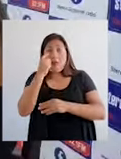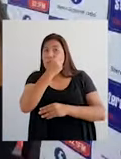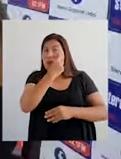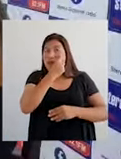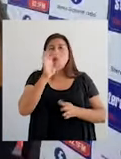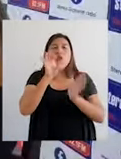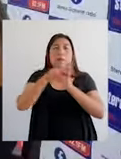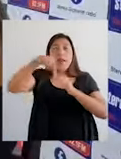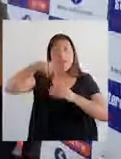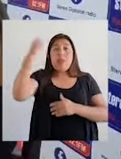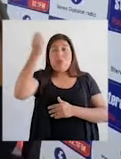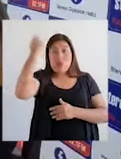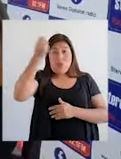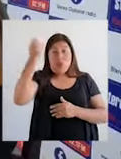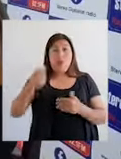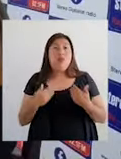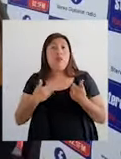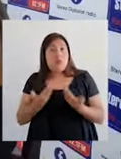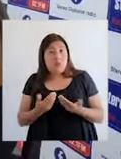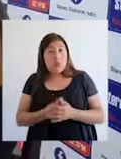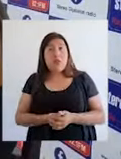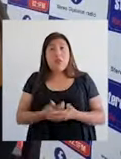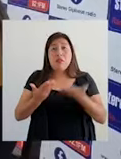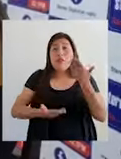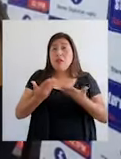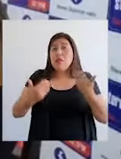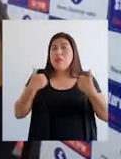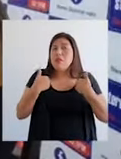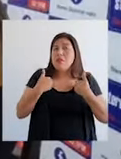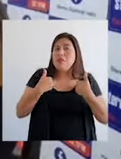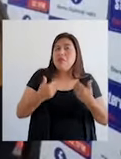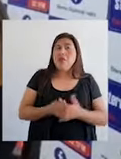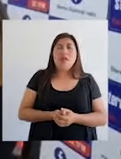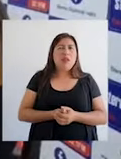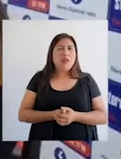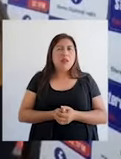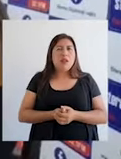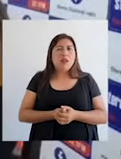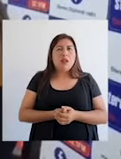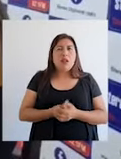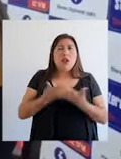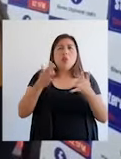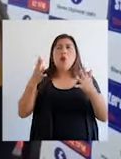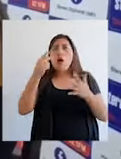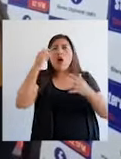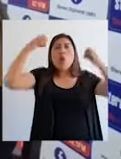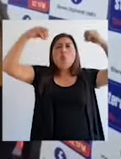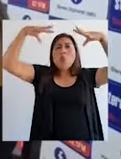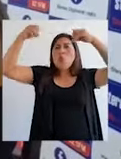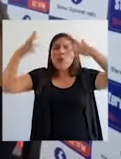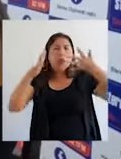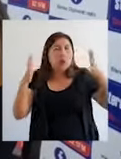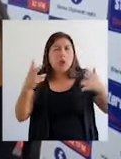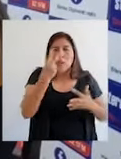aquí en Trujillo, puede tener una discapacidad menor que si viviera en una zona donde no hay energía eléctrica.